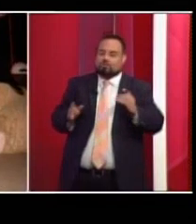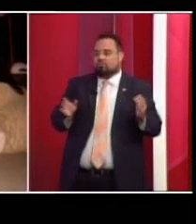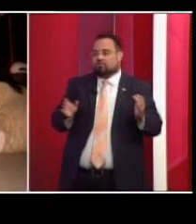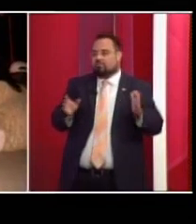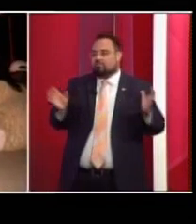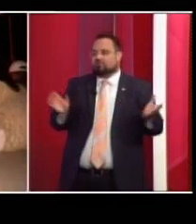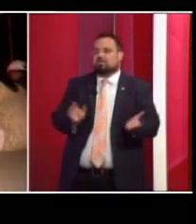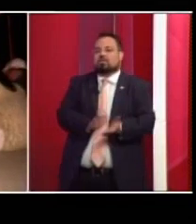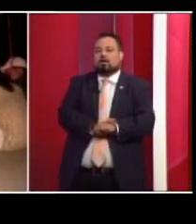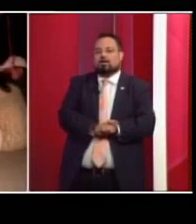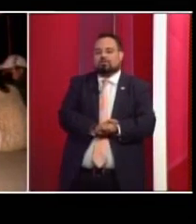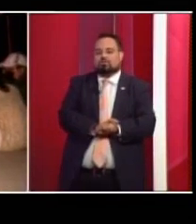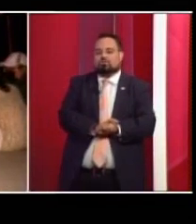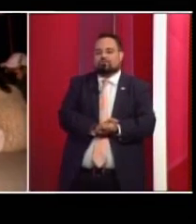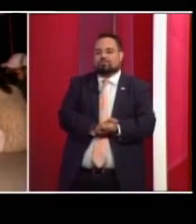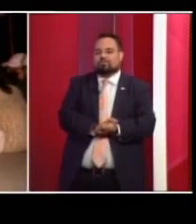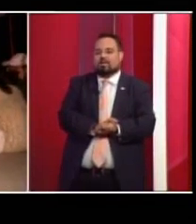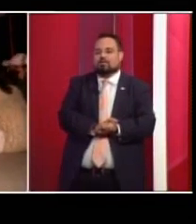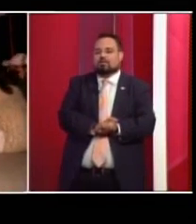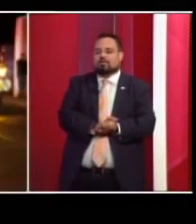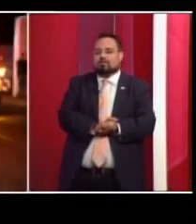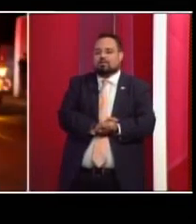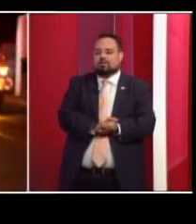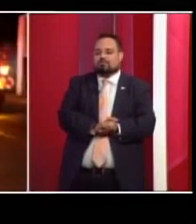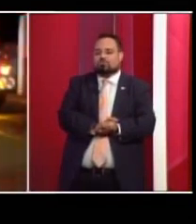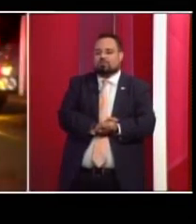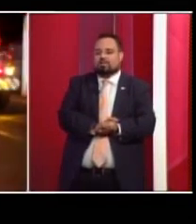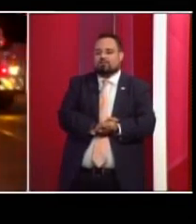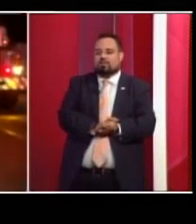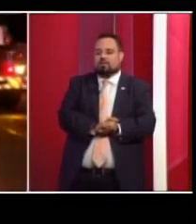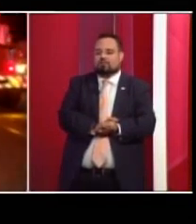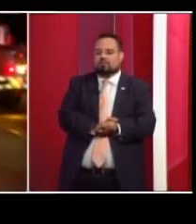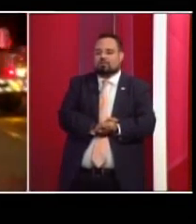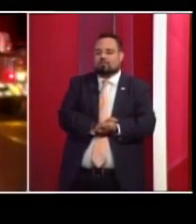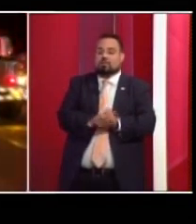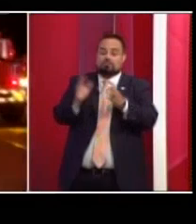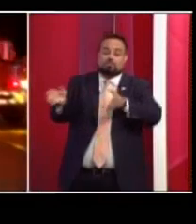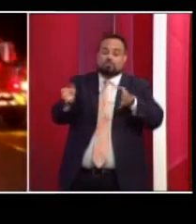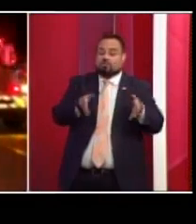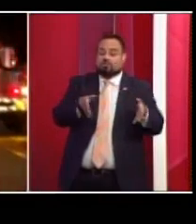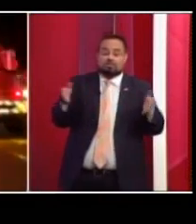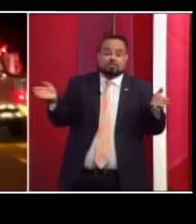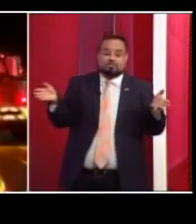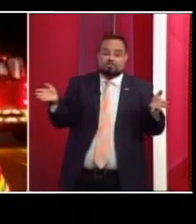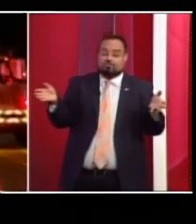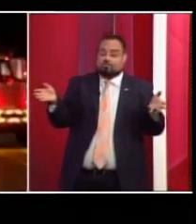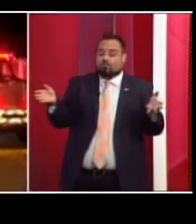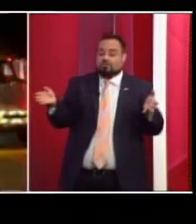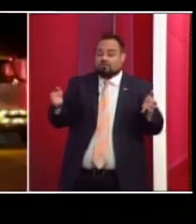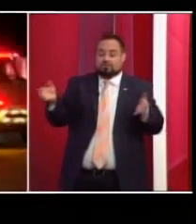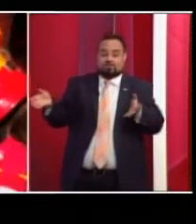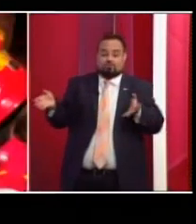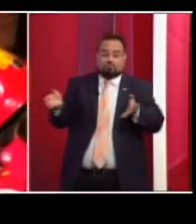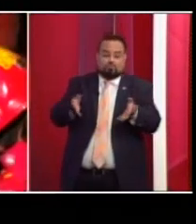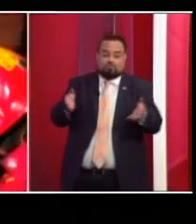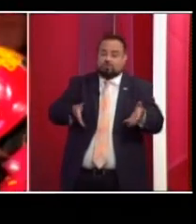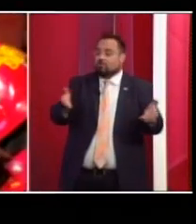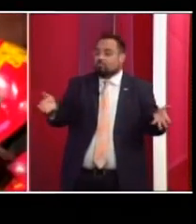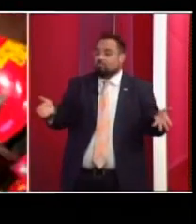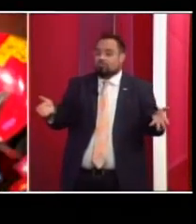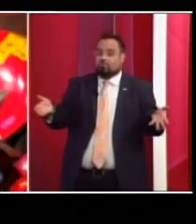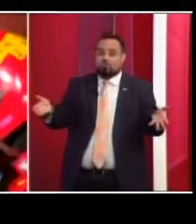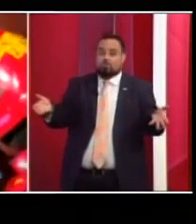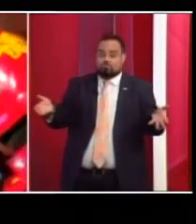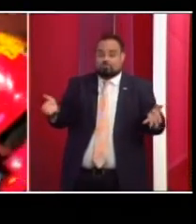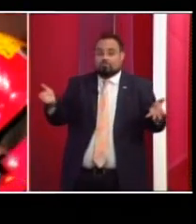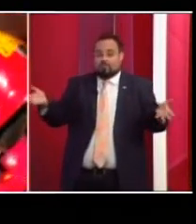cortocircuito al menos en la versión oficial de las autoridades de la sbs mientras que las niñas dicen otra cosa es que un grupo de niñas